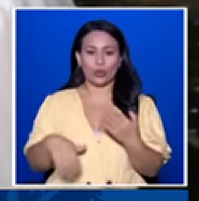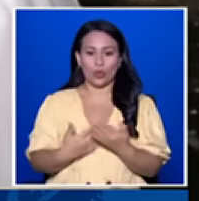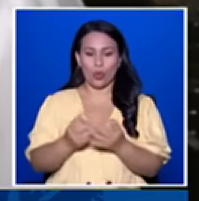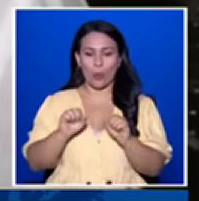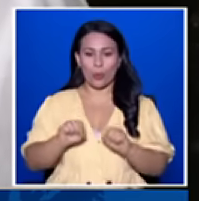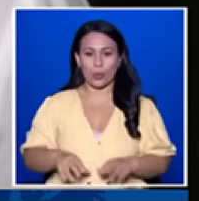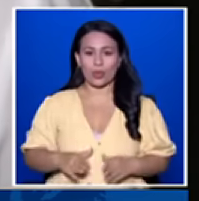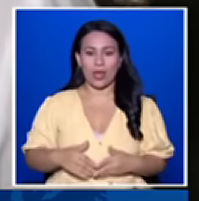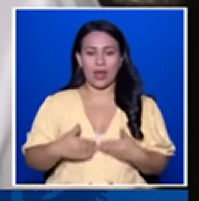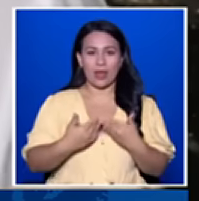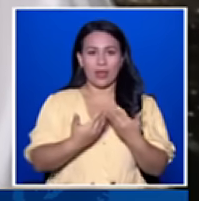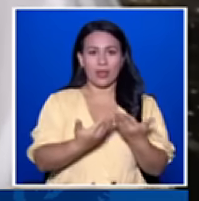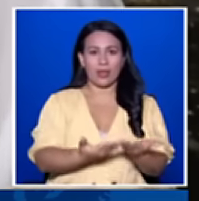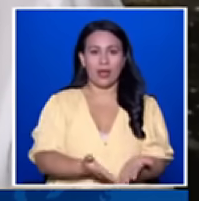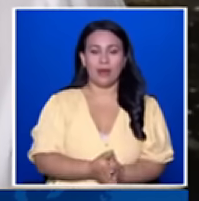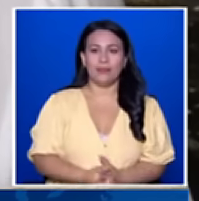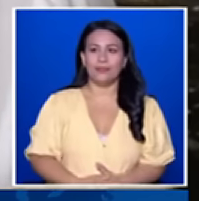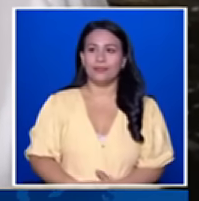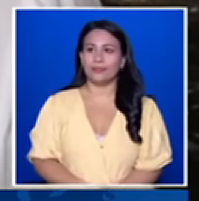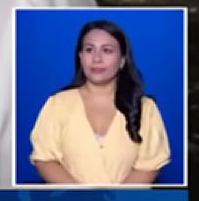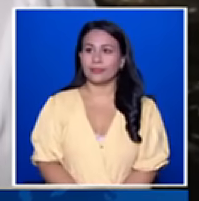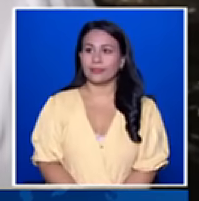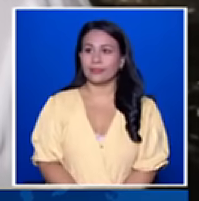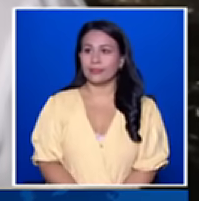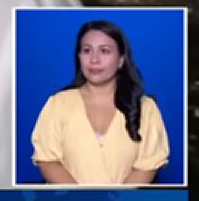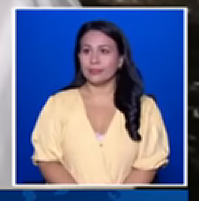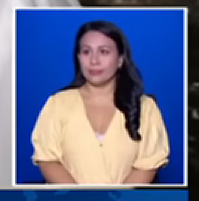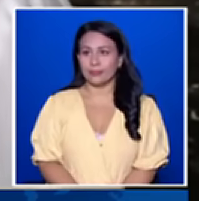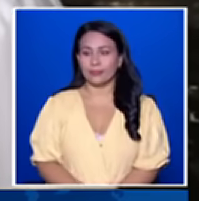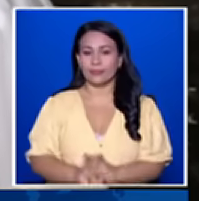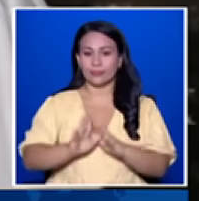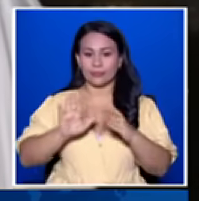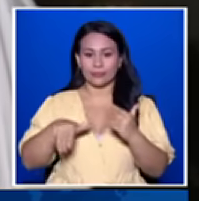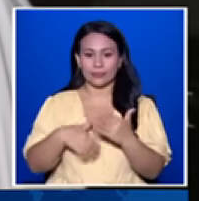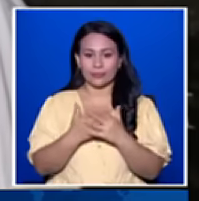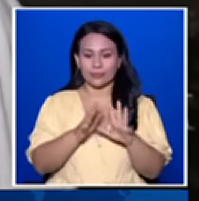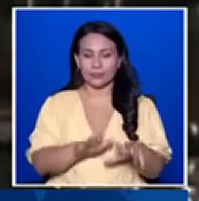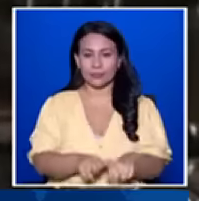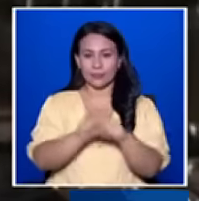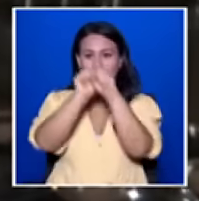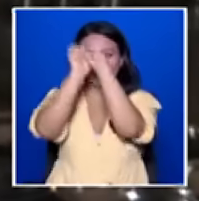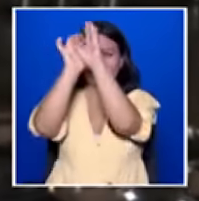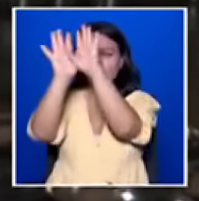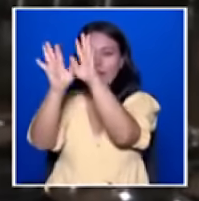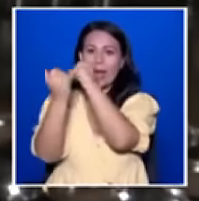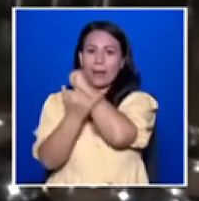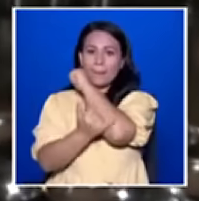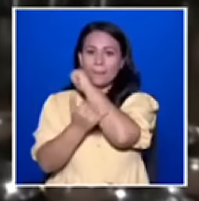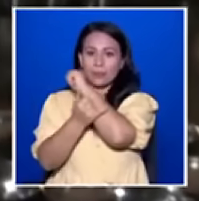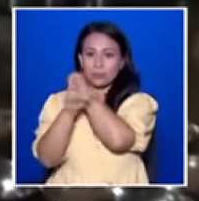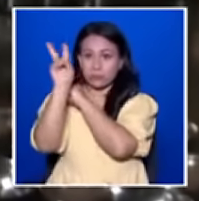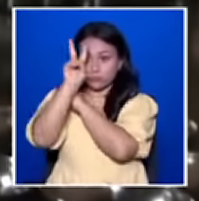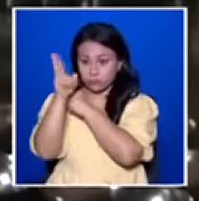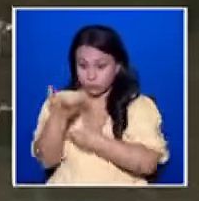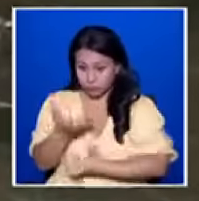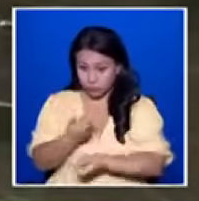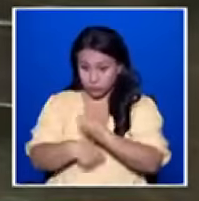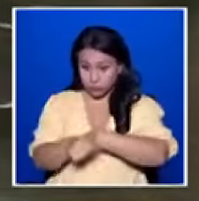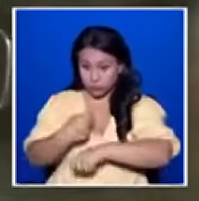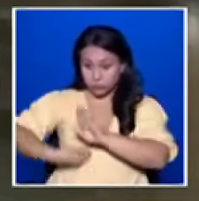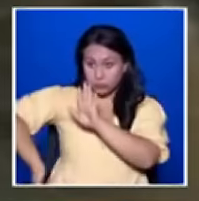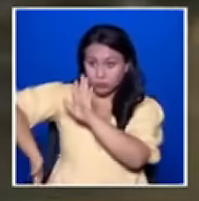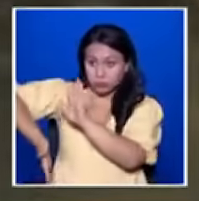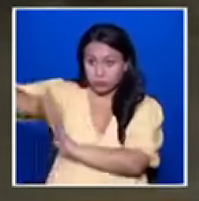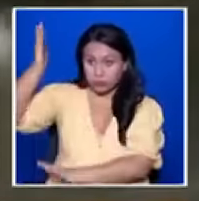poderles ofrecer buses y traslados para el retorno a cada uno de sus países. Mientras tanto, en el albergue temporal, estas